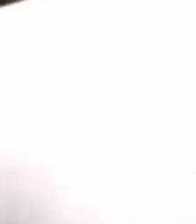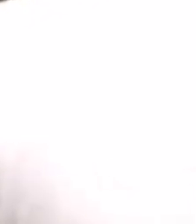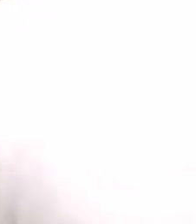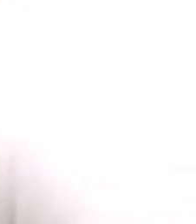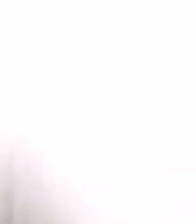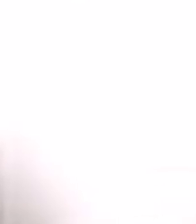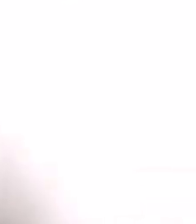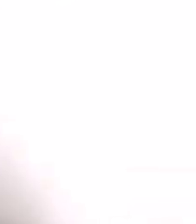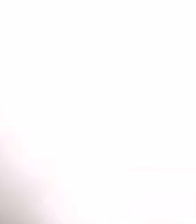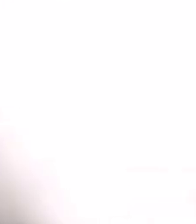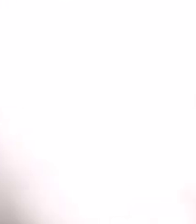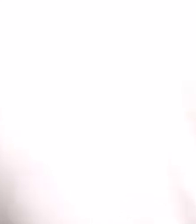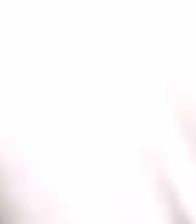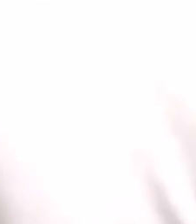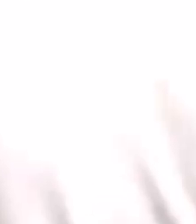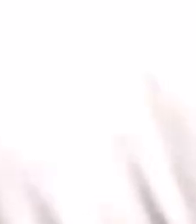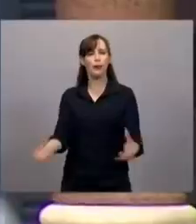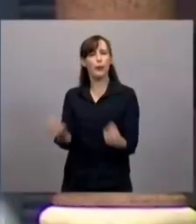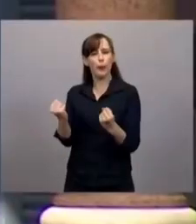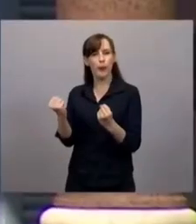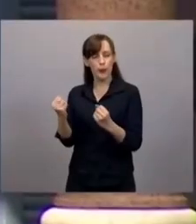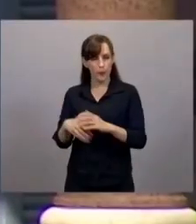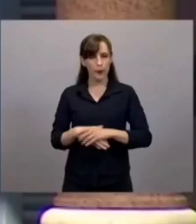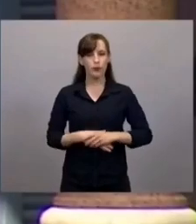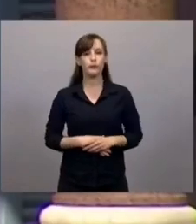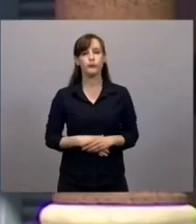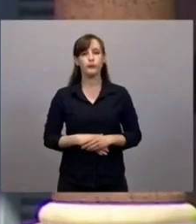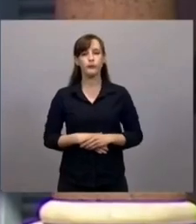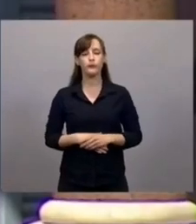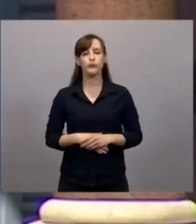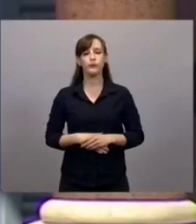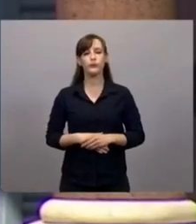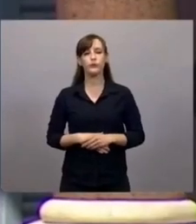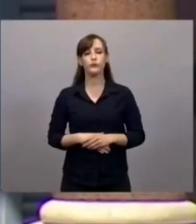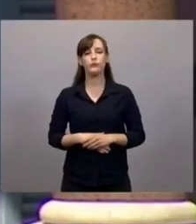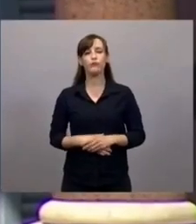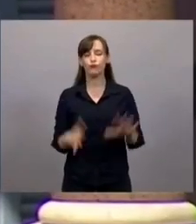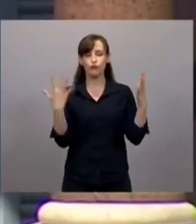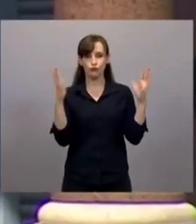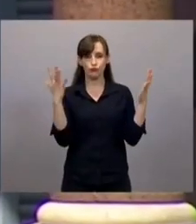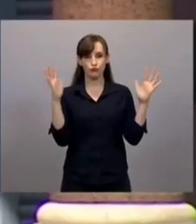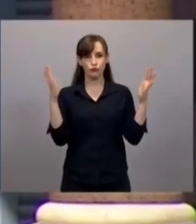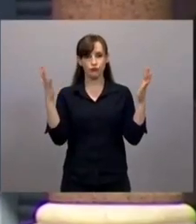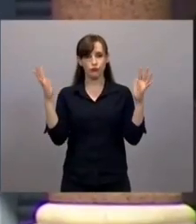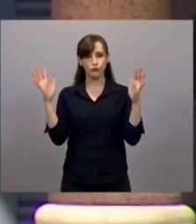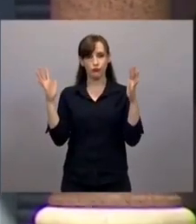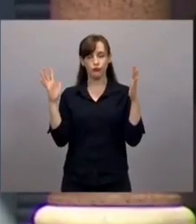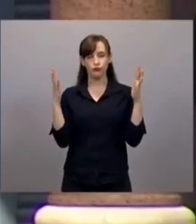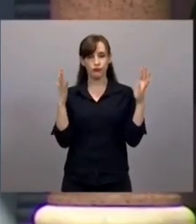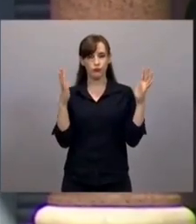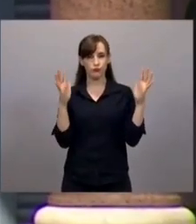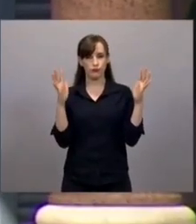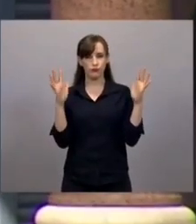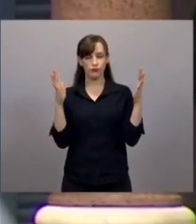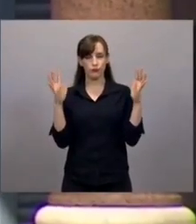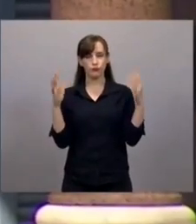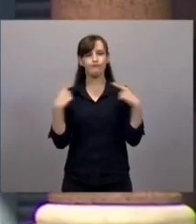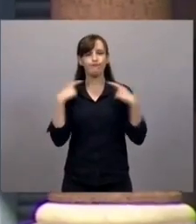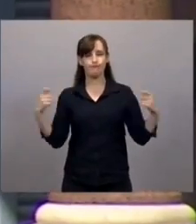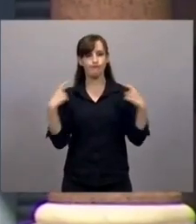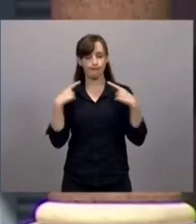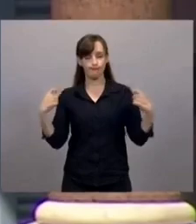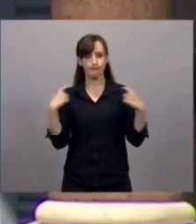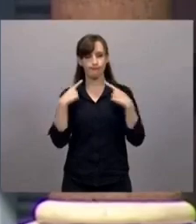señalado El Congreso de Argentina puede tuir Javier m haciendo los juicio político y él no tiene el el tercio necesario para